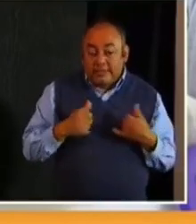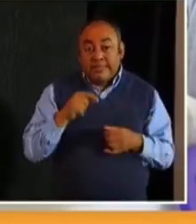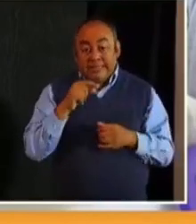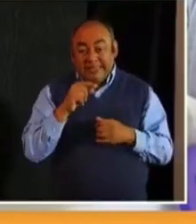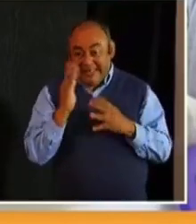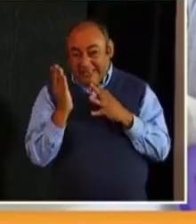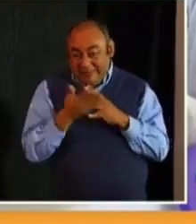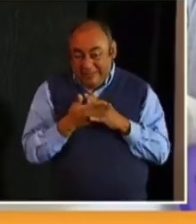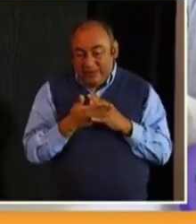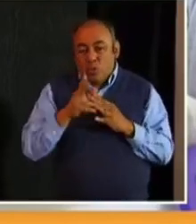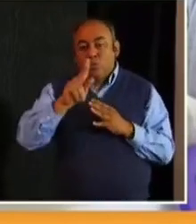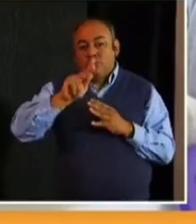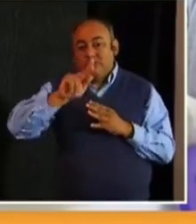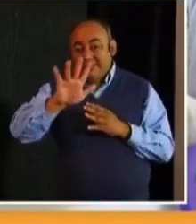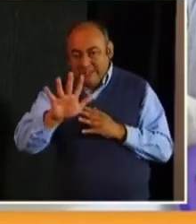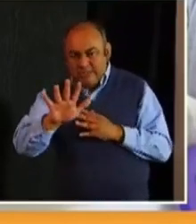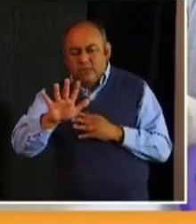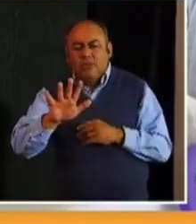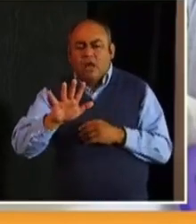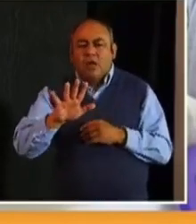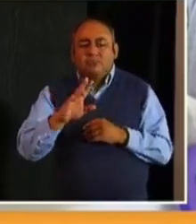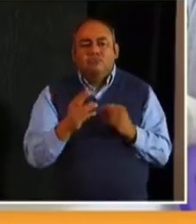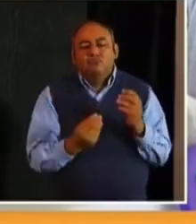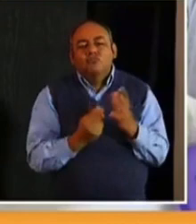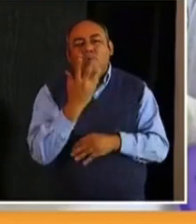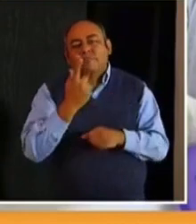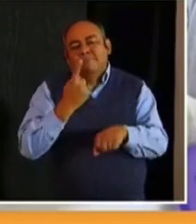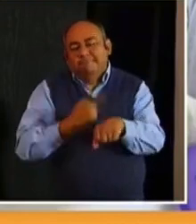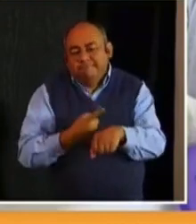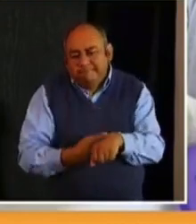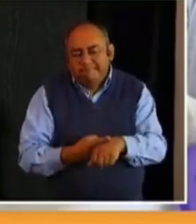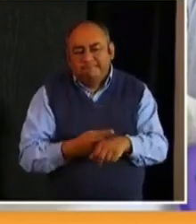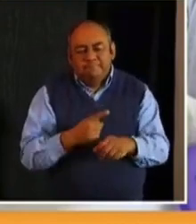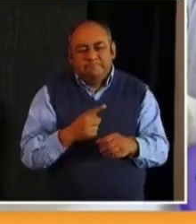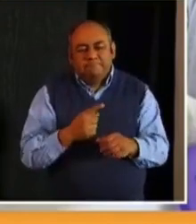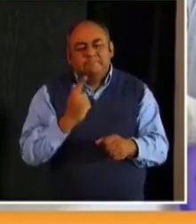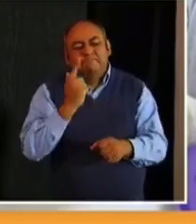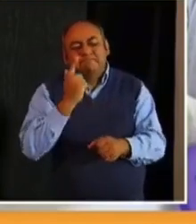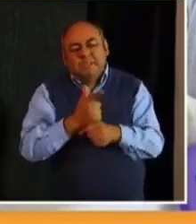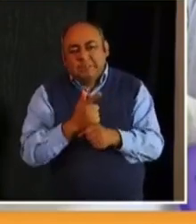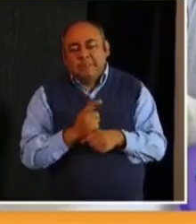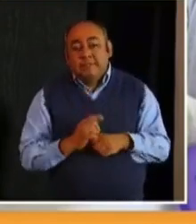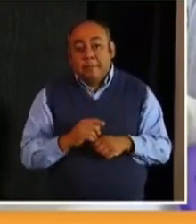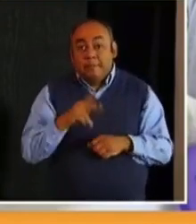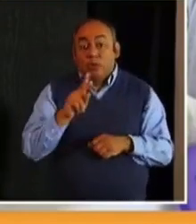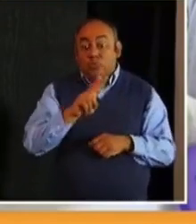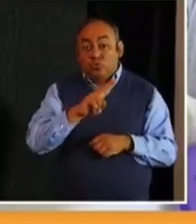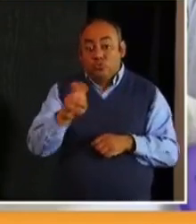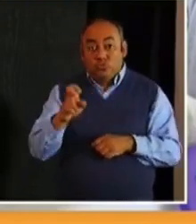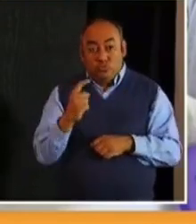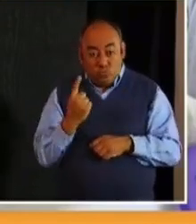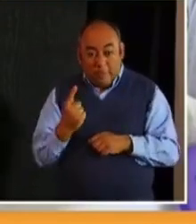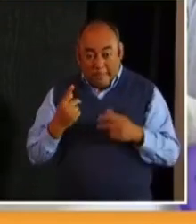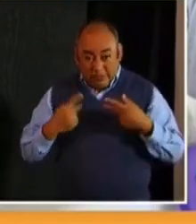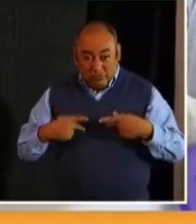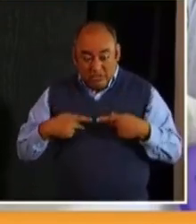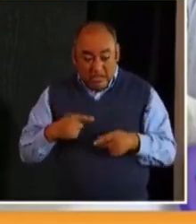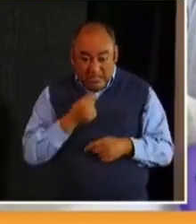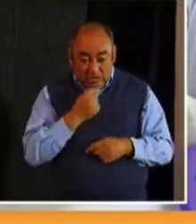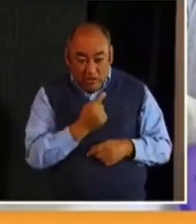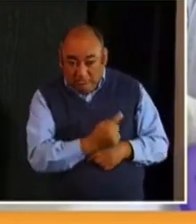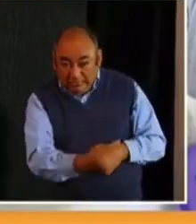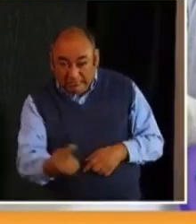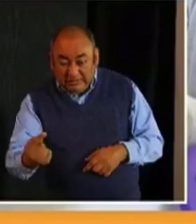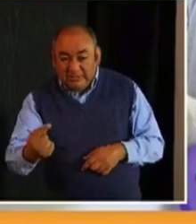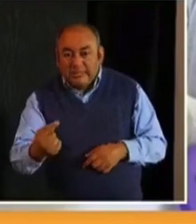fueron nuevos pacientes pero 201 eran pacientes que ya venían ya